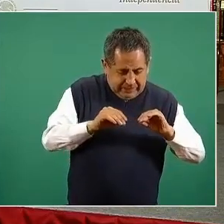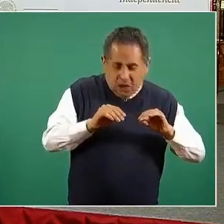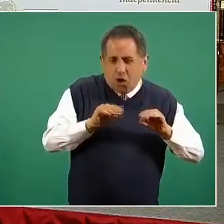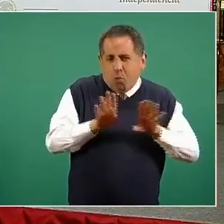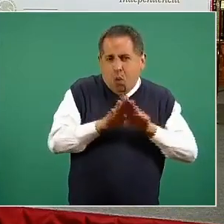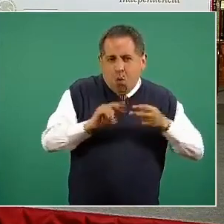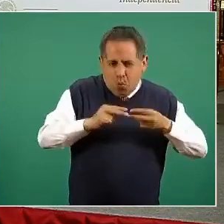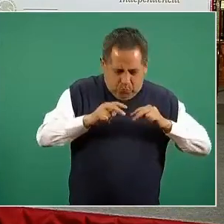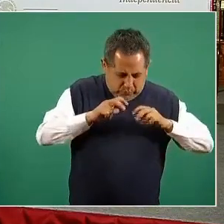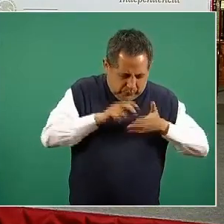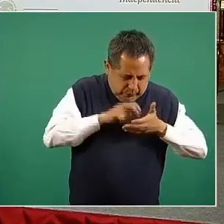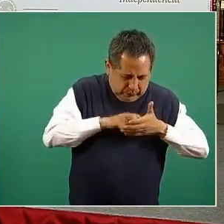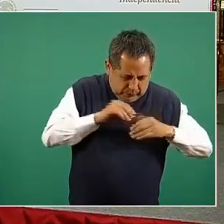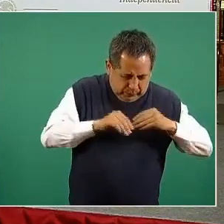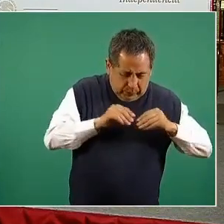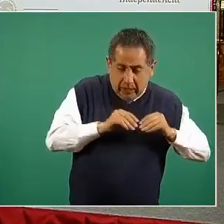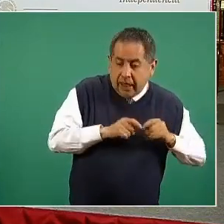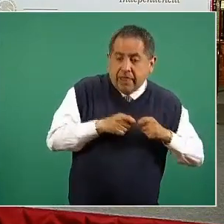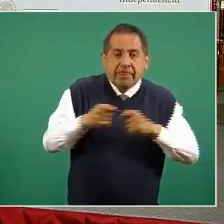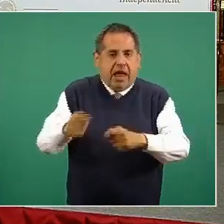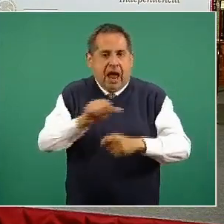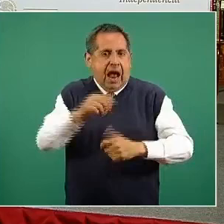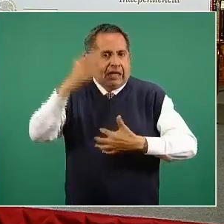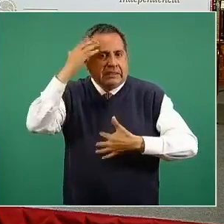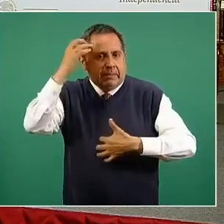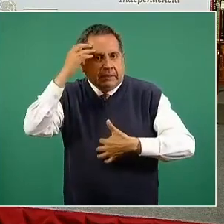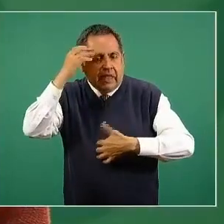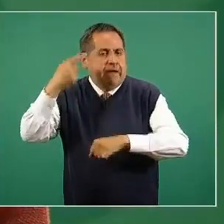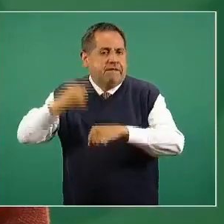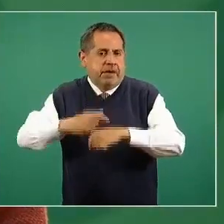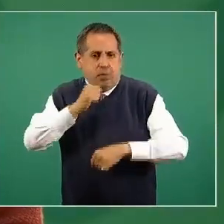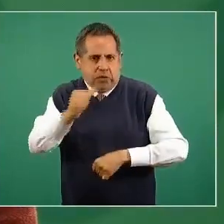chimpancés. Y se le